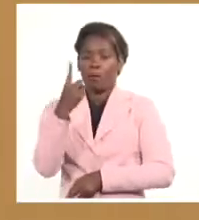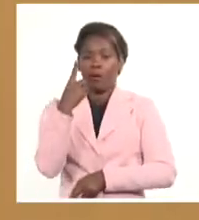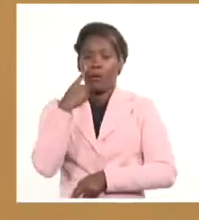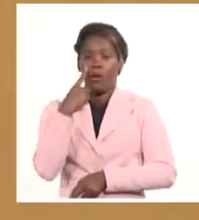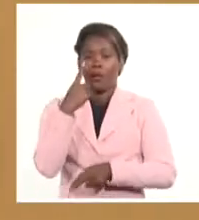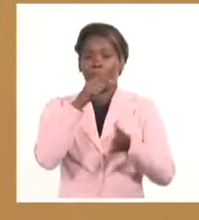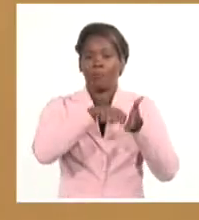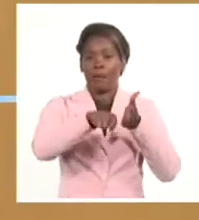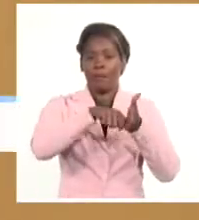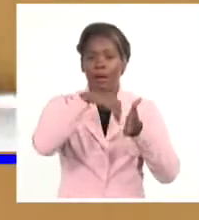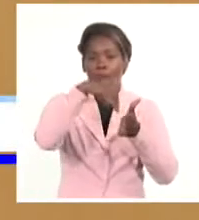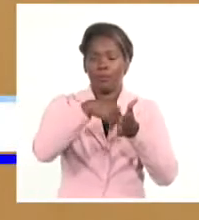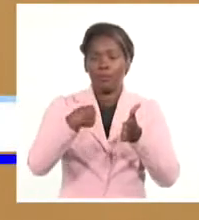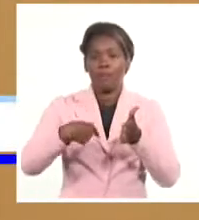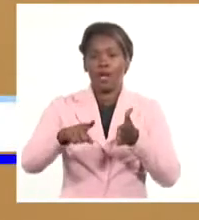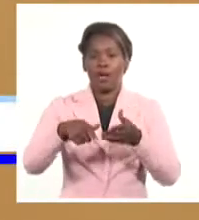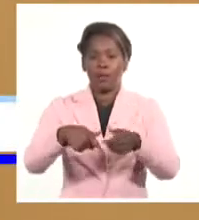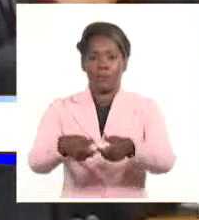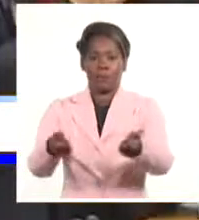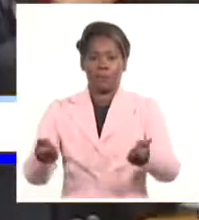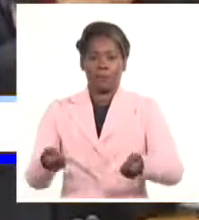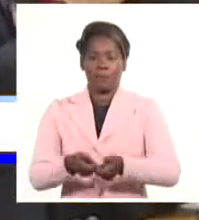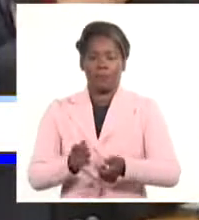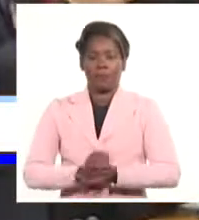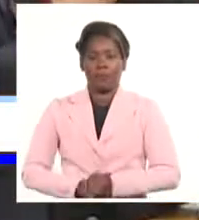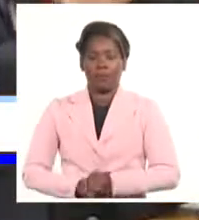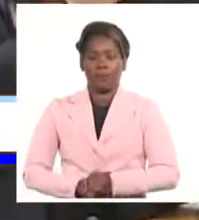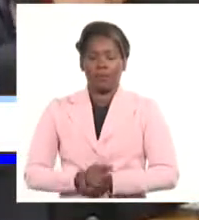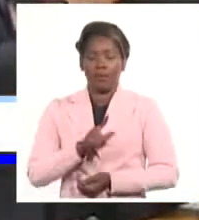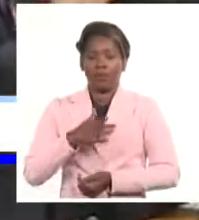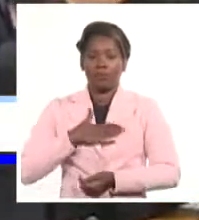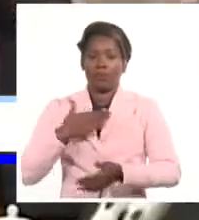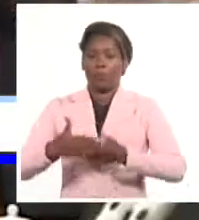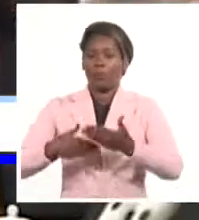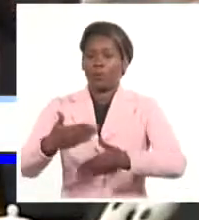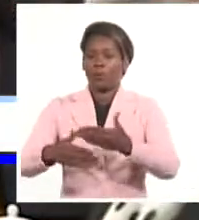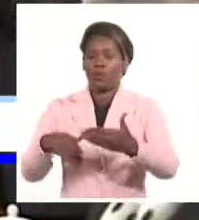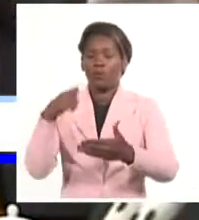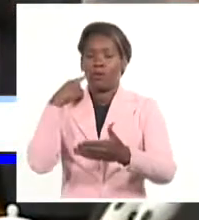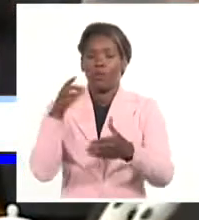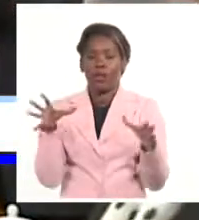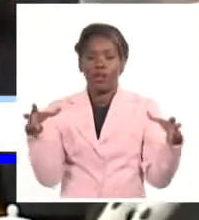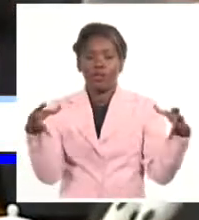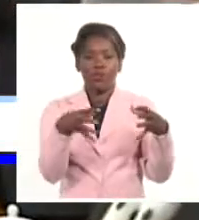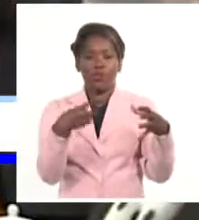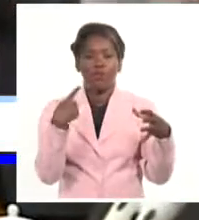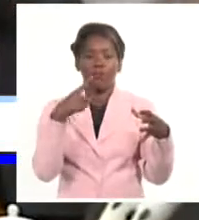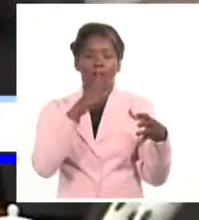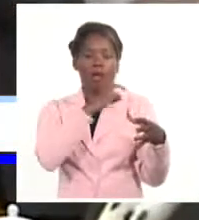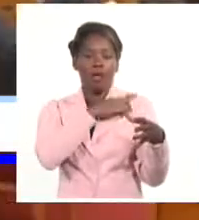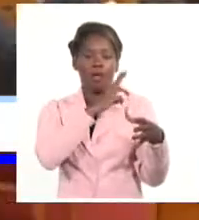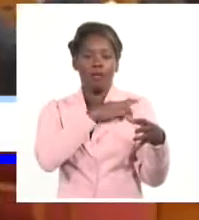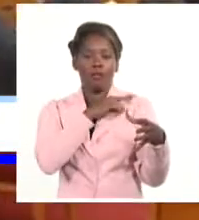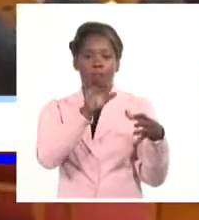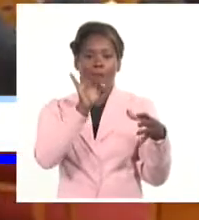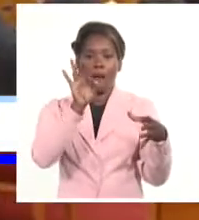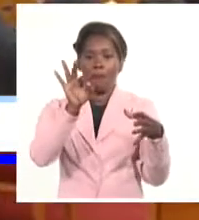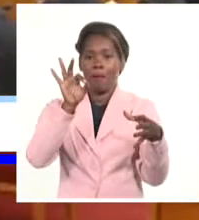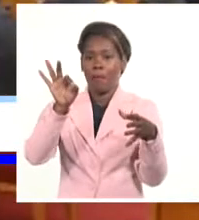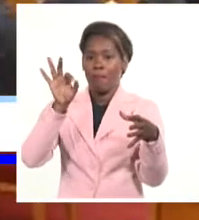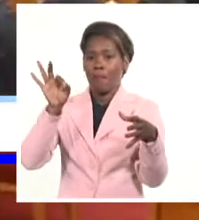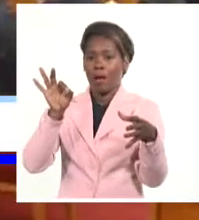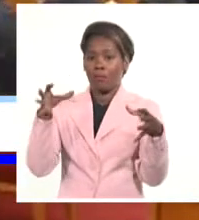las delegaciones al Congreso. El proceso formal para elegir al nuevo Comité Central del partido se realiza este sábado y los ganadores escogerán al